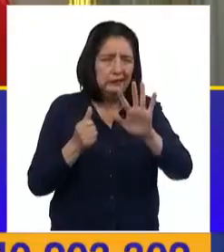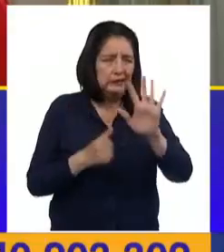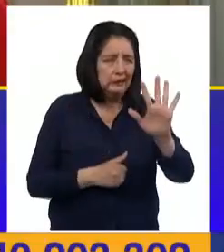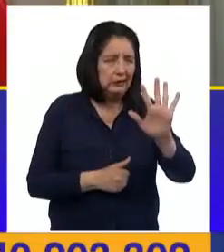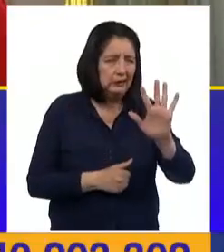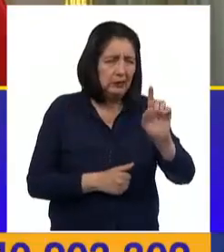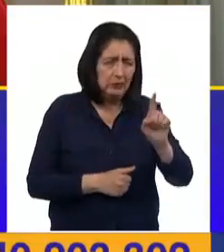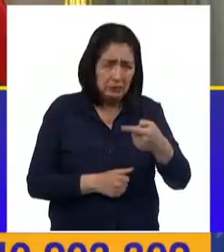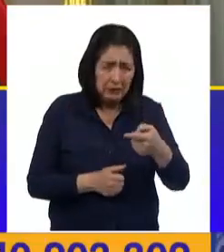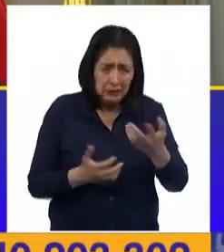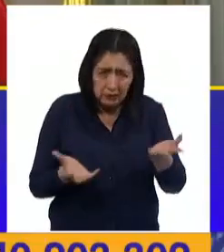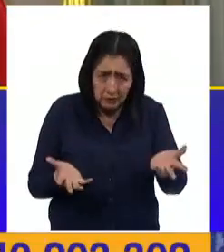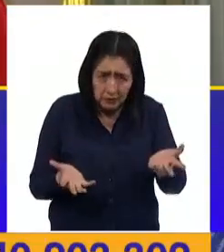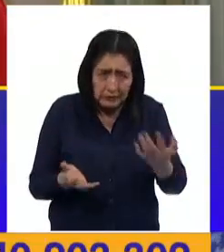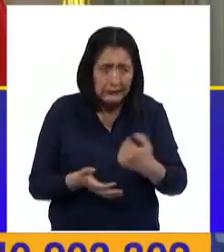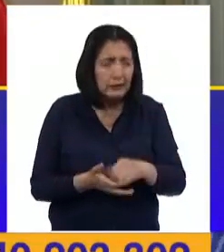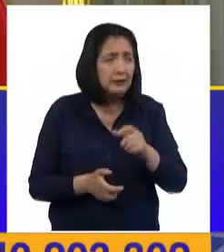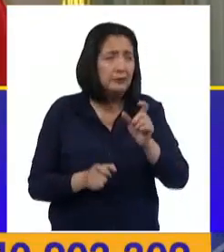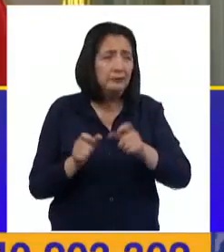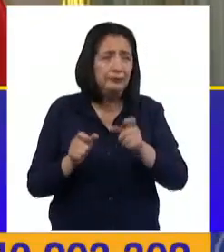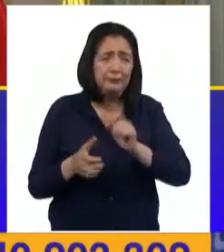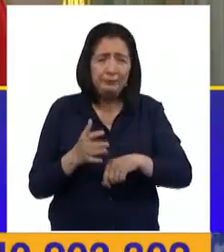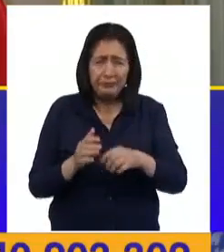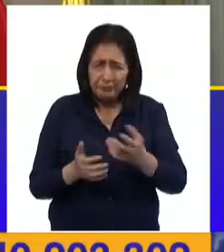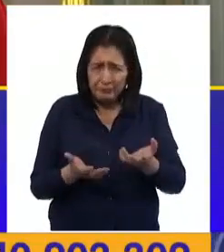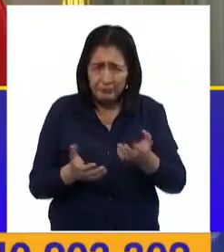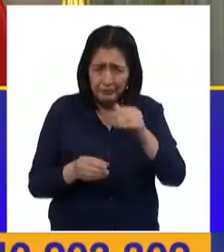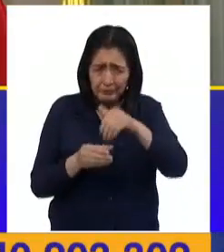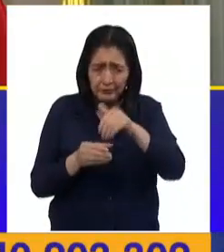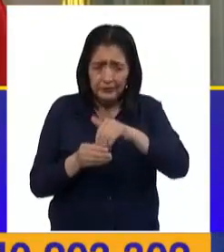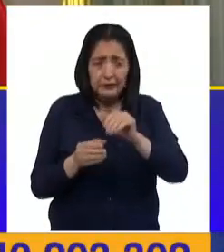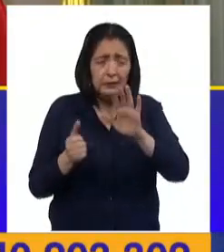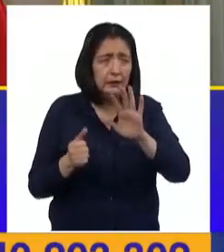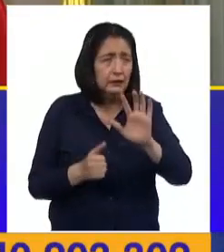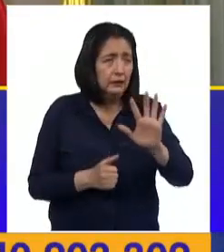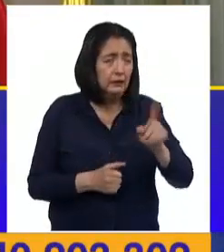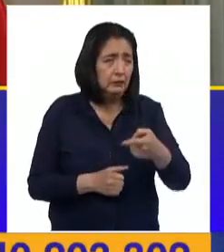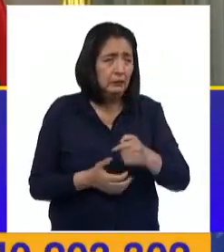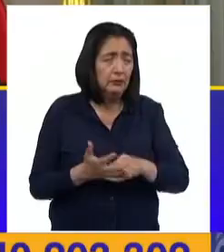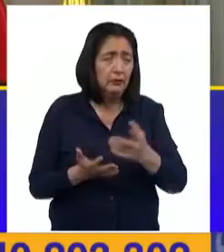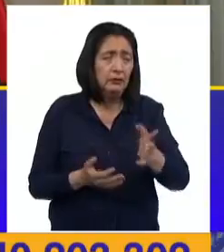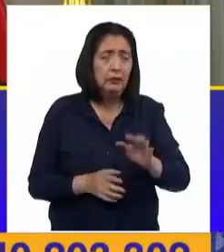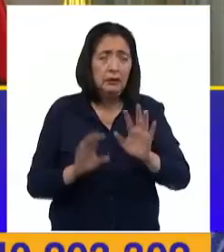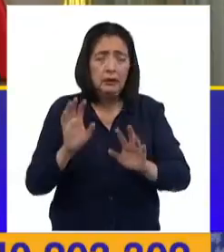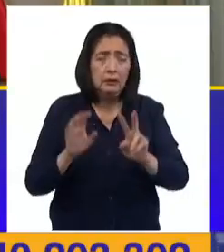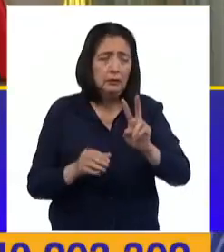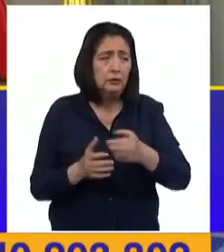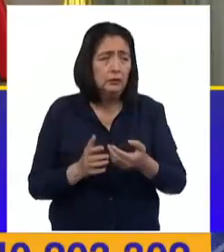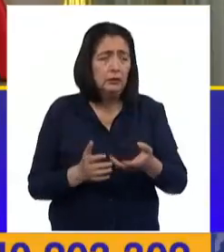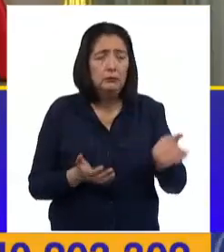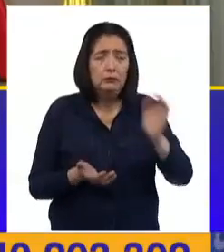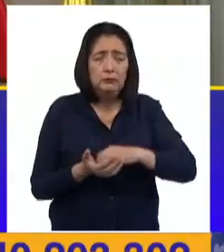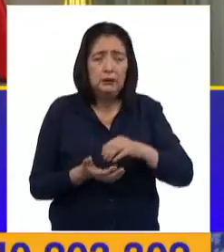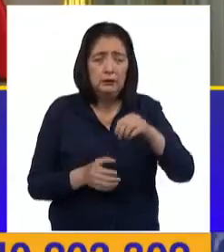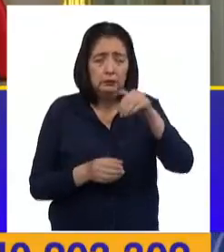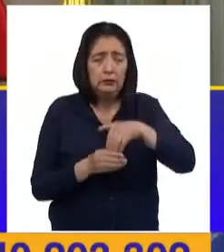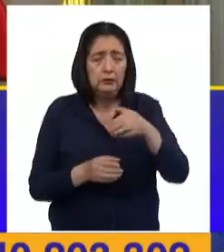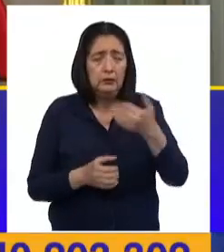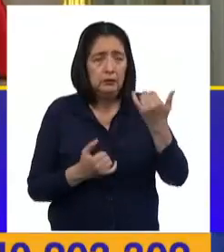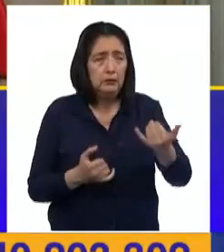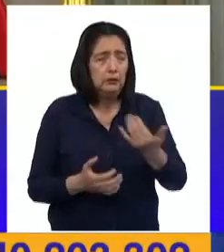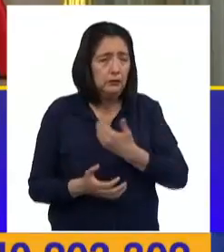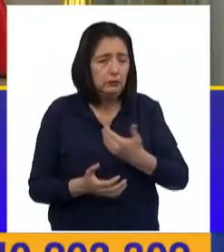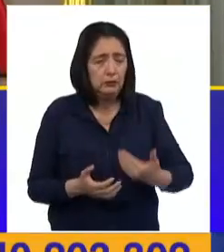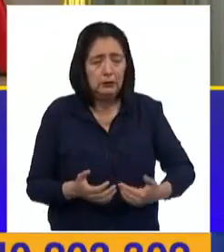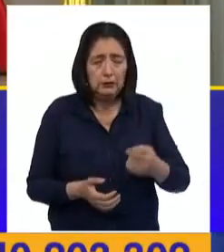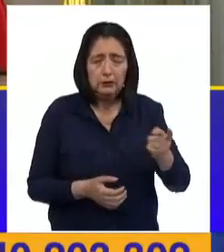Aún así, habiendo sido el candidato y sacado 65 mil votos, en esa elección sacó 12 veces más votos de quien hoy es presidente de la